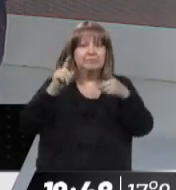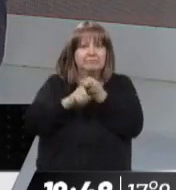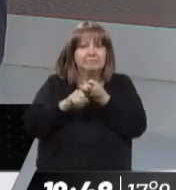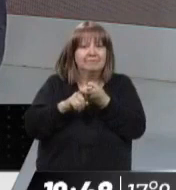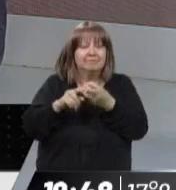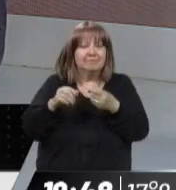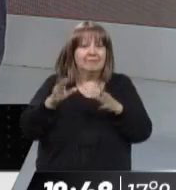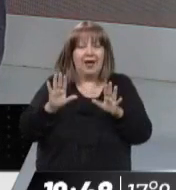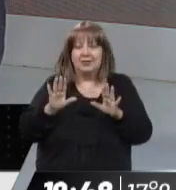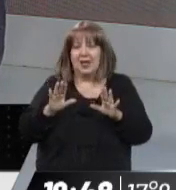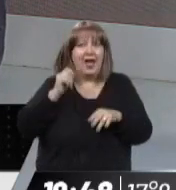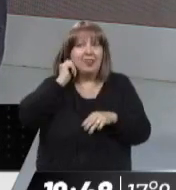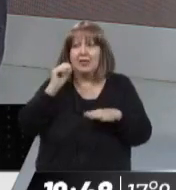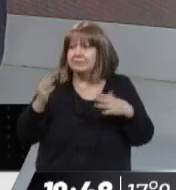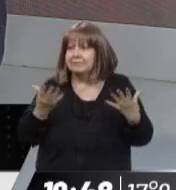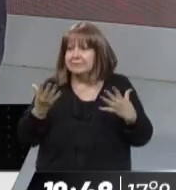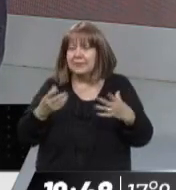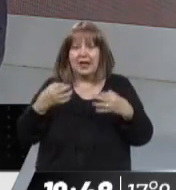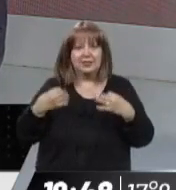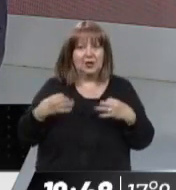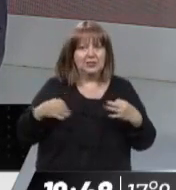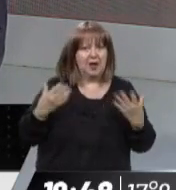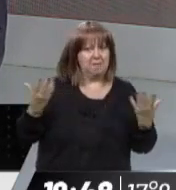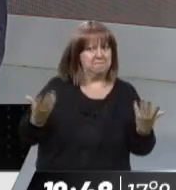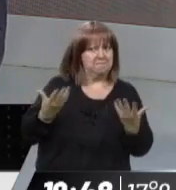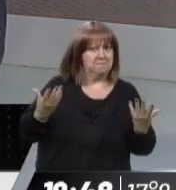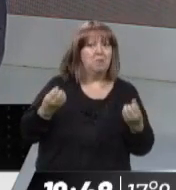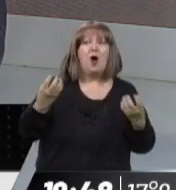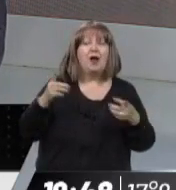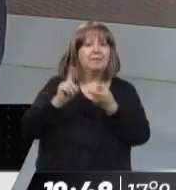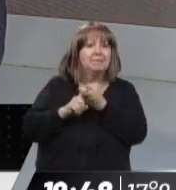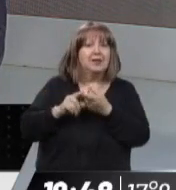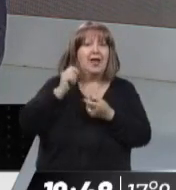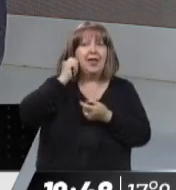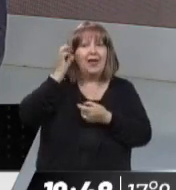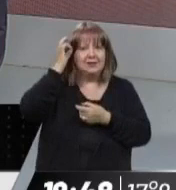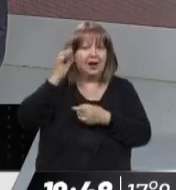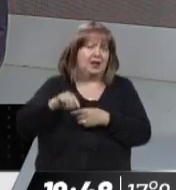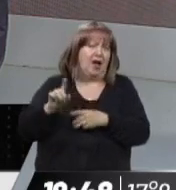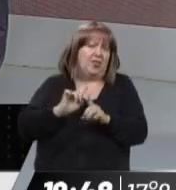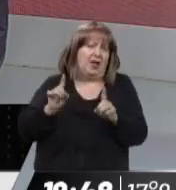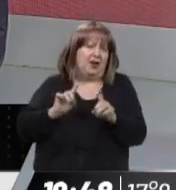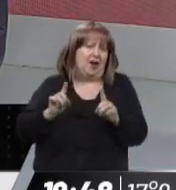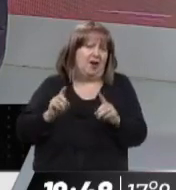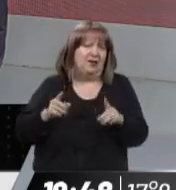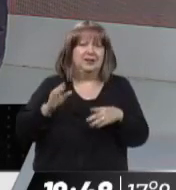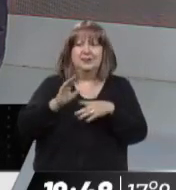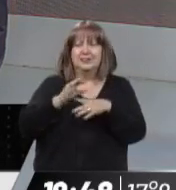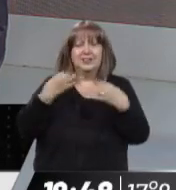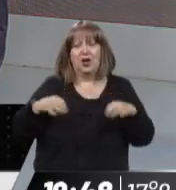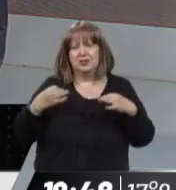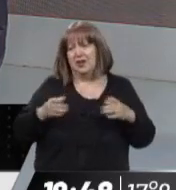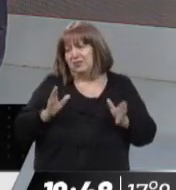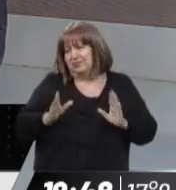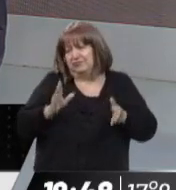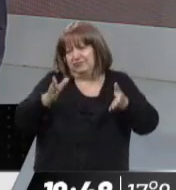en determinada edad, ya ser soltero era mal visto, ¿viste? Pisaban los 30. No, hoy no. Hoy no. No está mal visto nunca ser soltero,